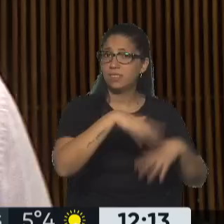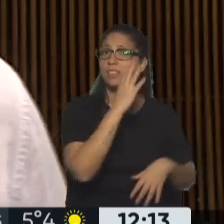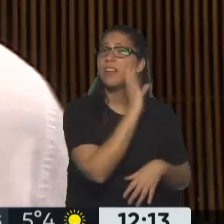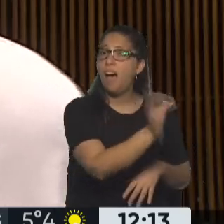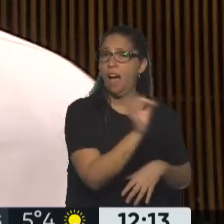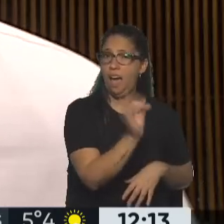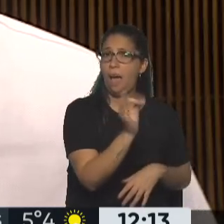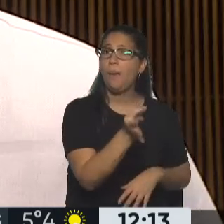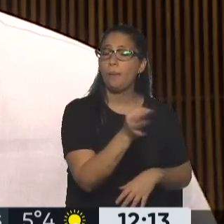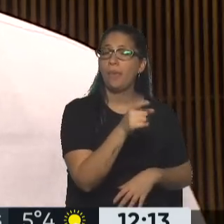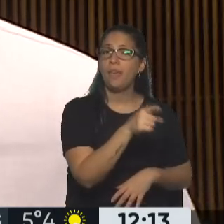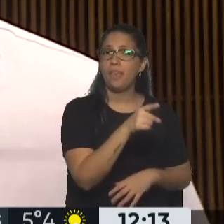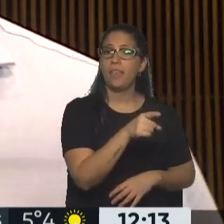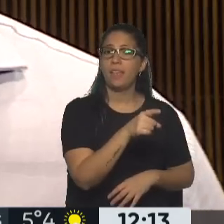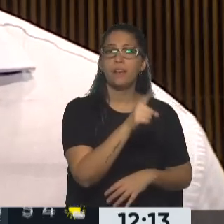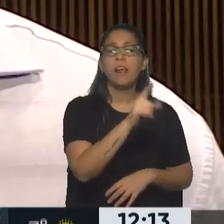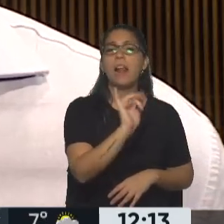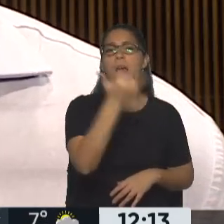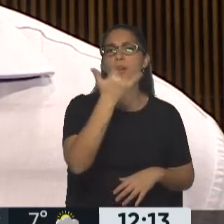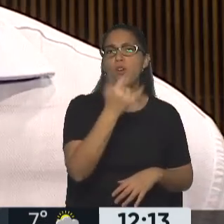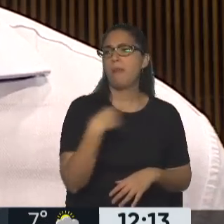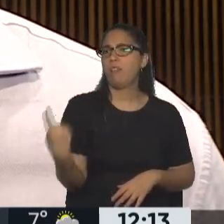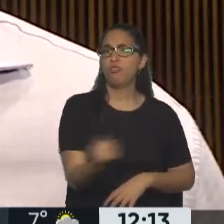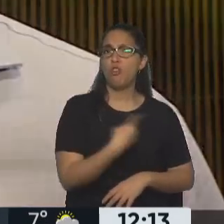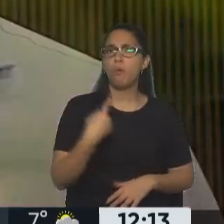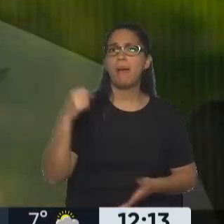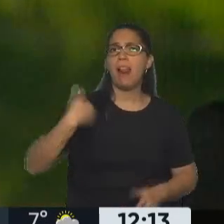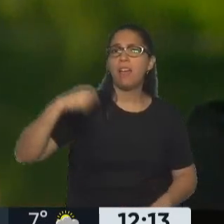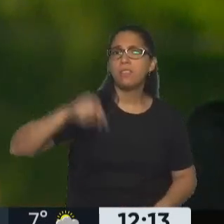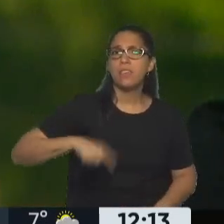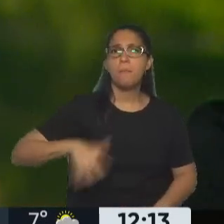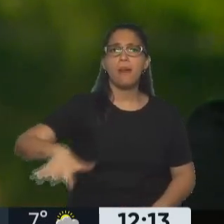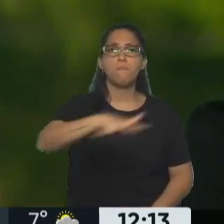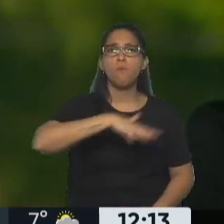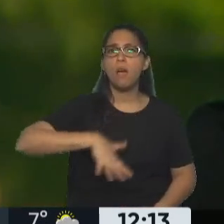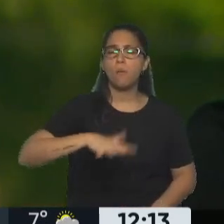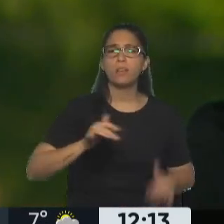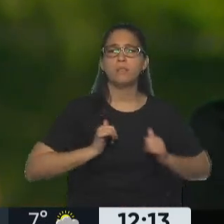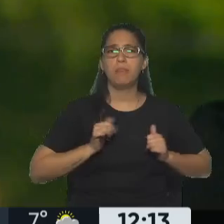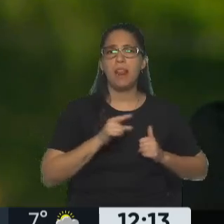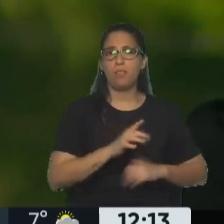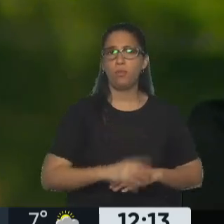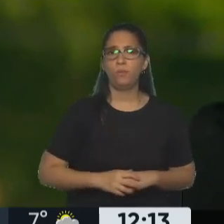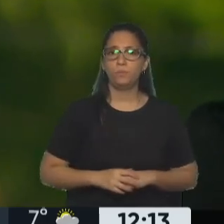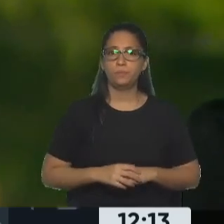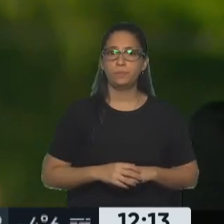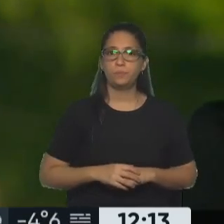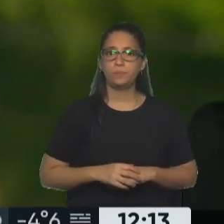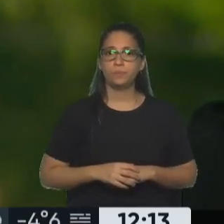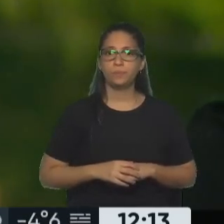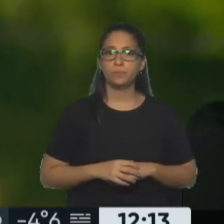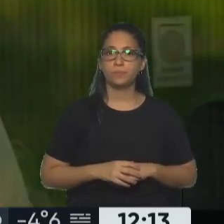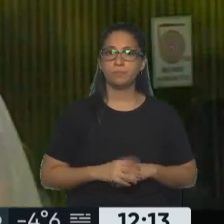que siempre ha actuado, va a ser la mejor para nosotros, para nuestro país, para nuestro pueblo que está esperando. Mira,